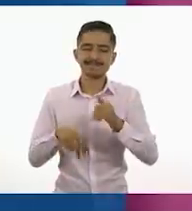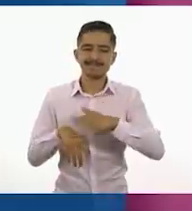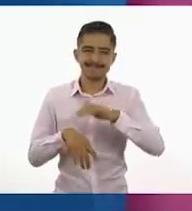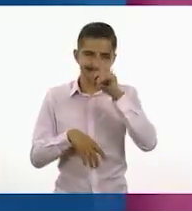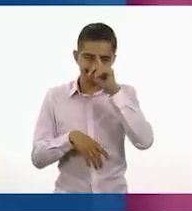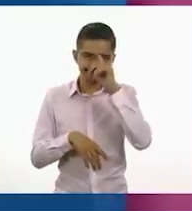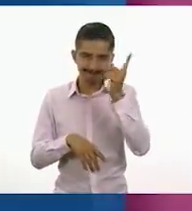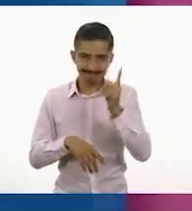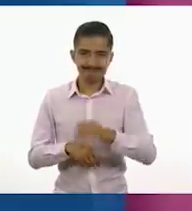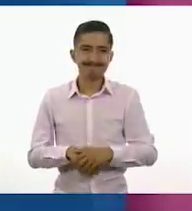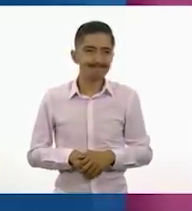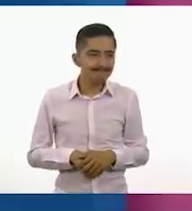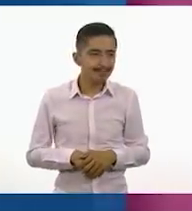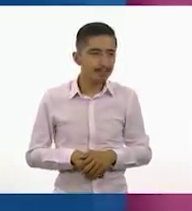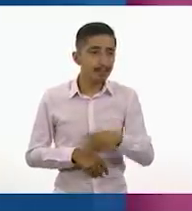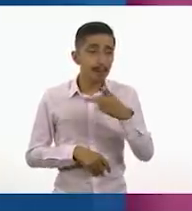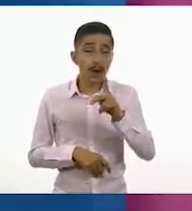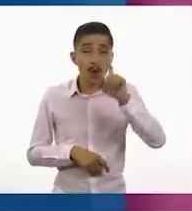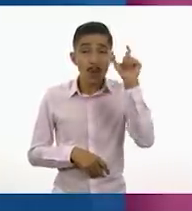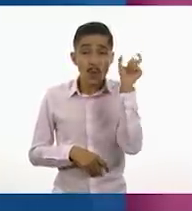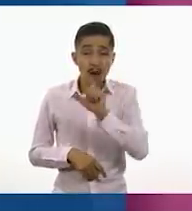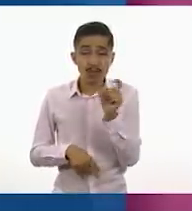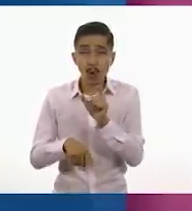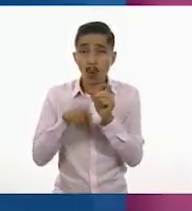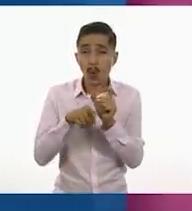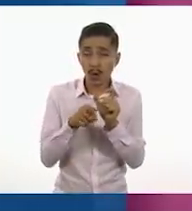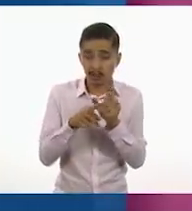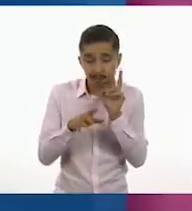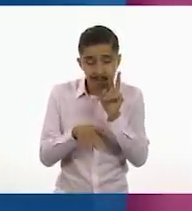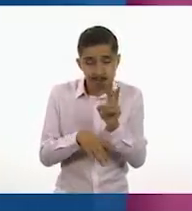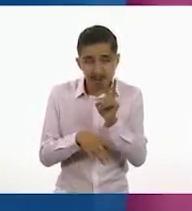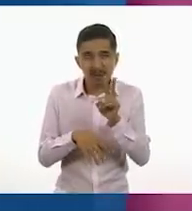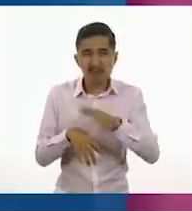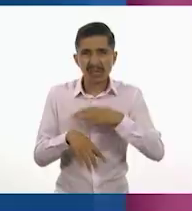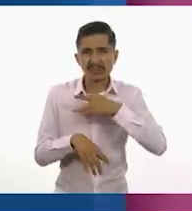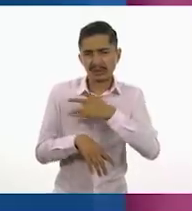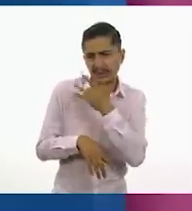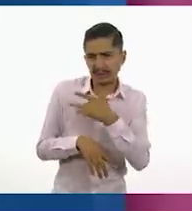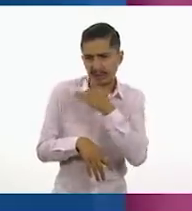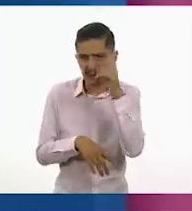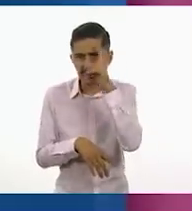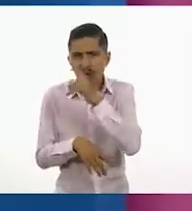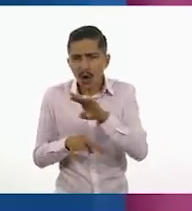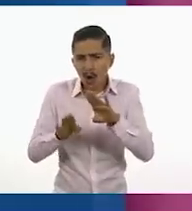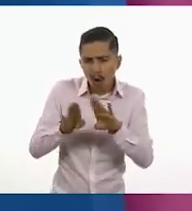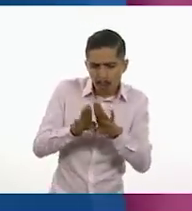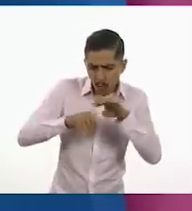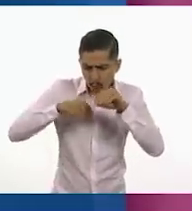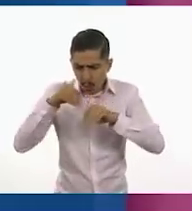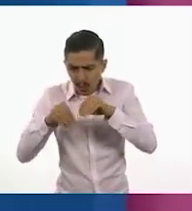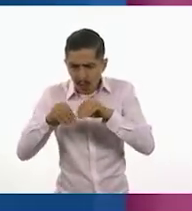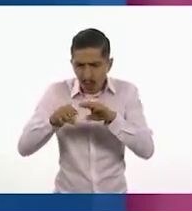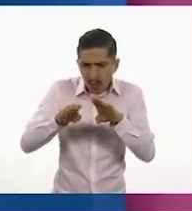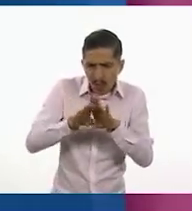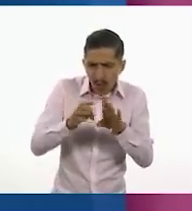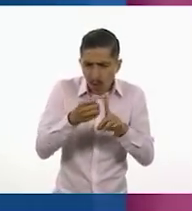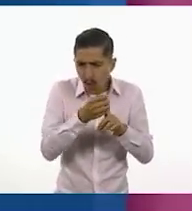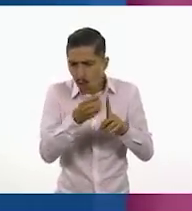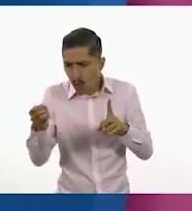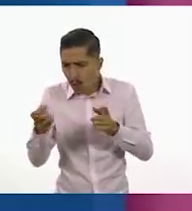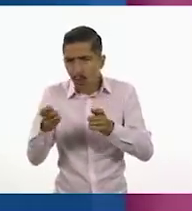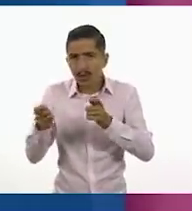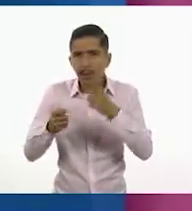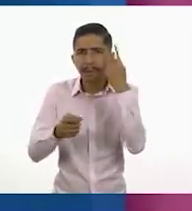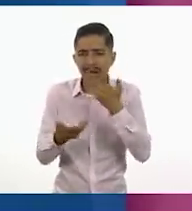Pero cuando tengo los datos así sueltos me cuesta mucho trabajo saber cómo debo interpretarlos y cómo ponerlos en orden para hacer